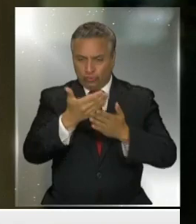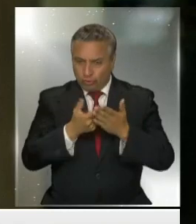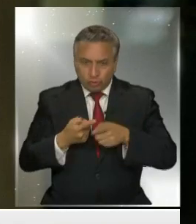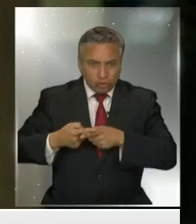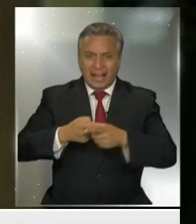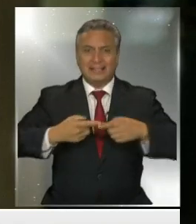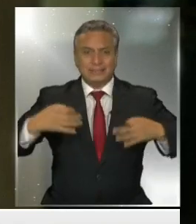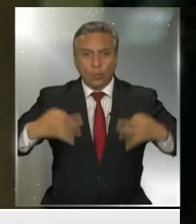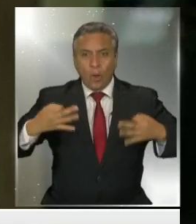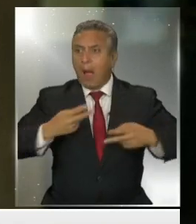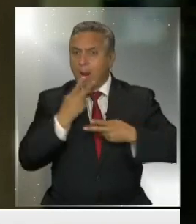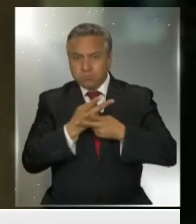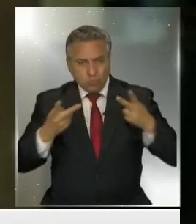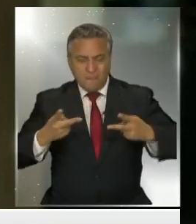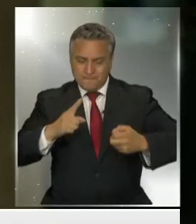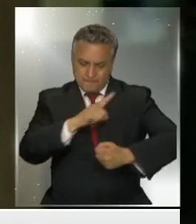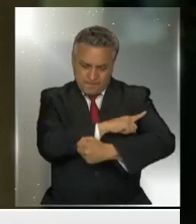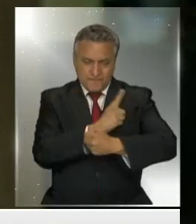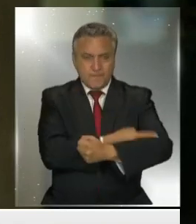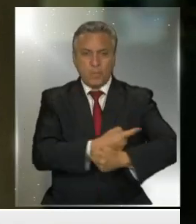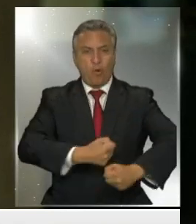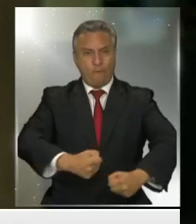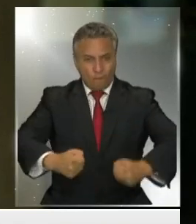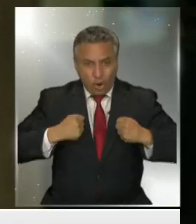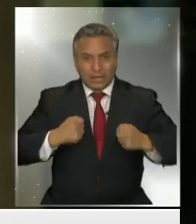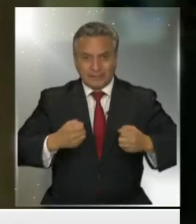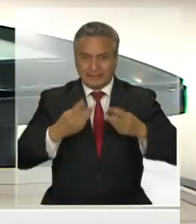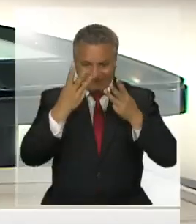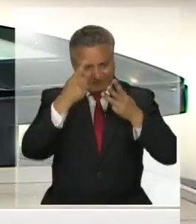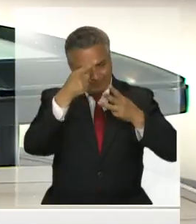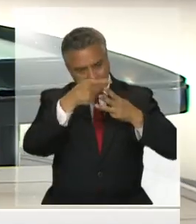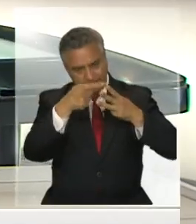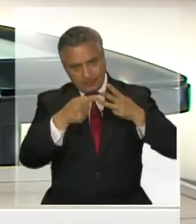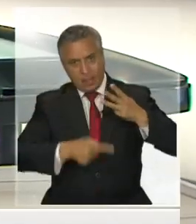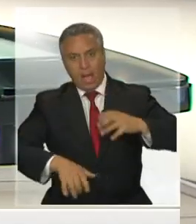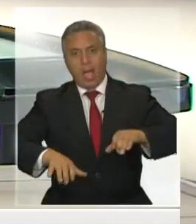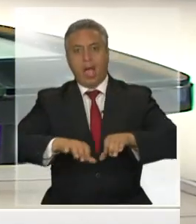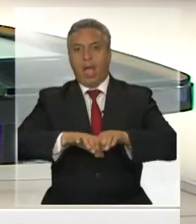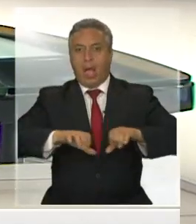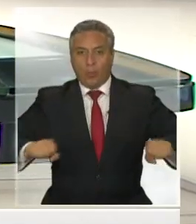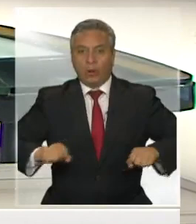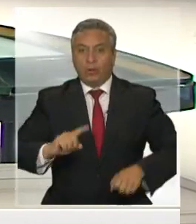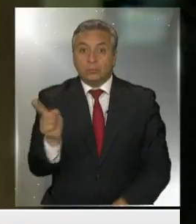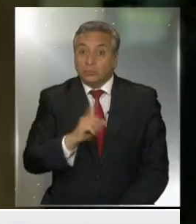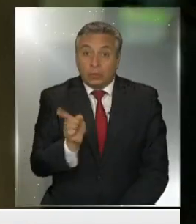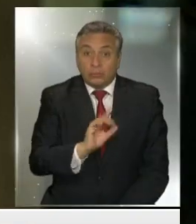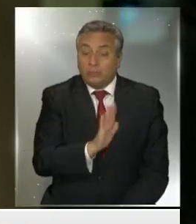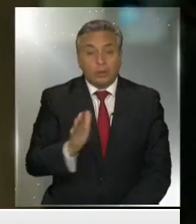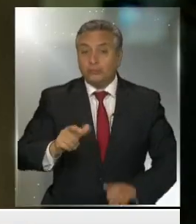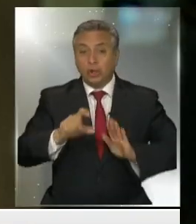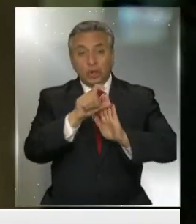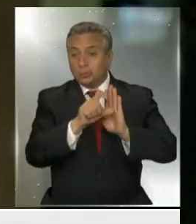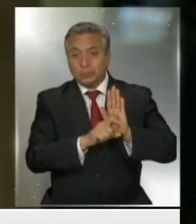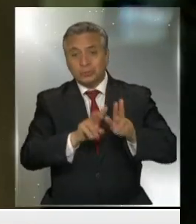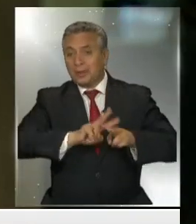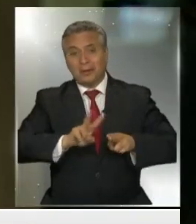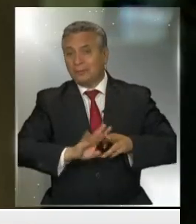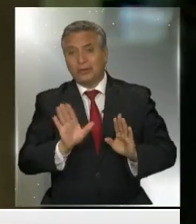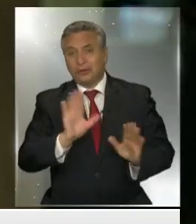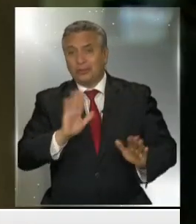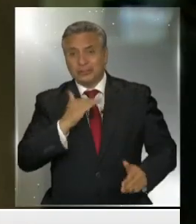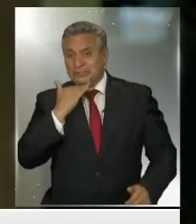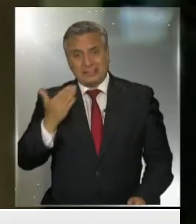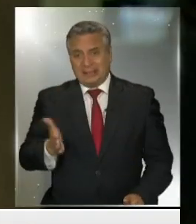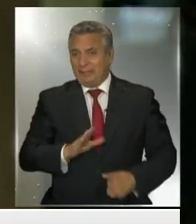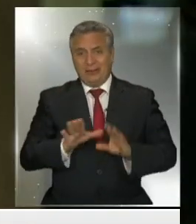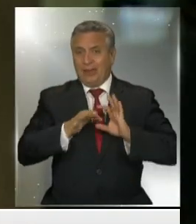seguridad pública también muy potente como tres grandes acuerdos y no nos sirve de nada lo que hicimos en materia constitucional en la democracia cristiana en